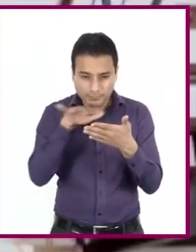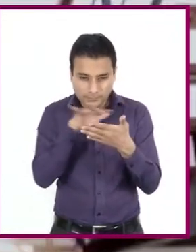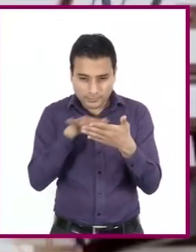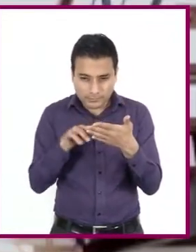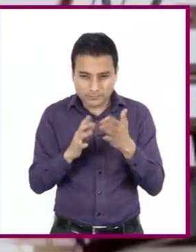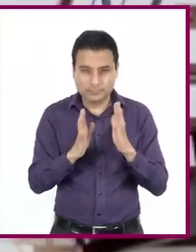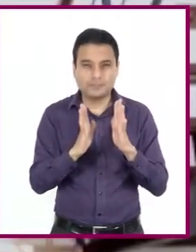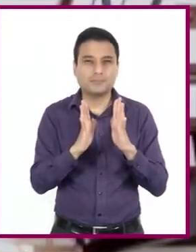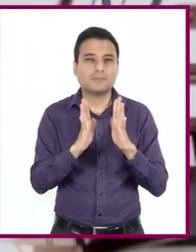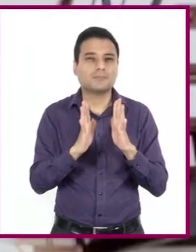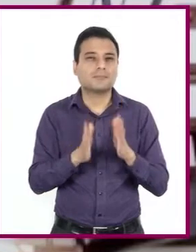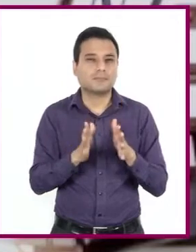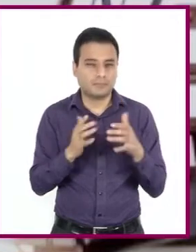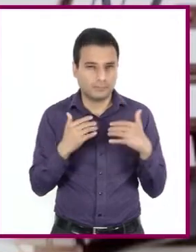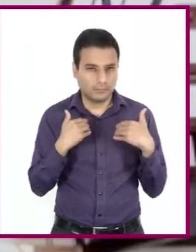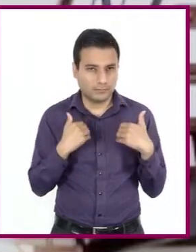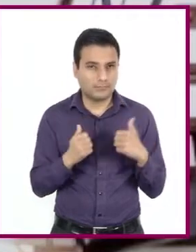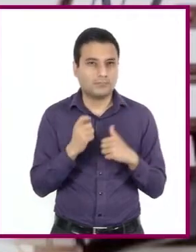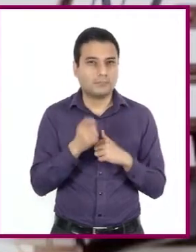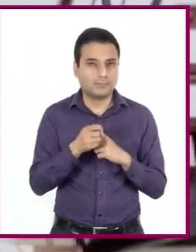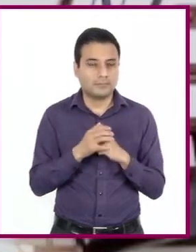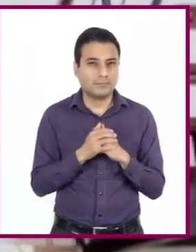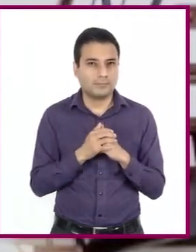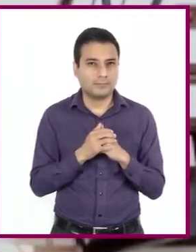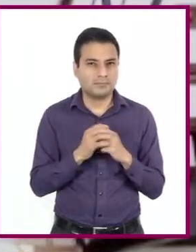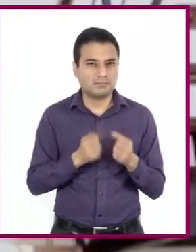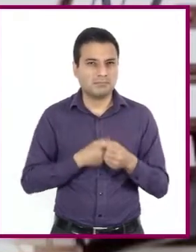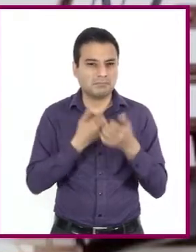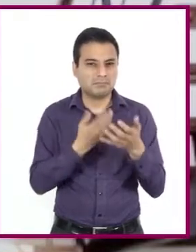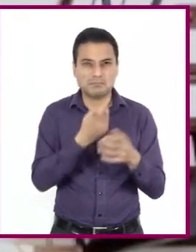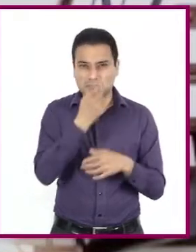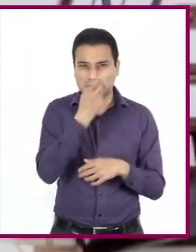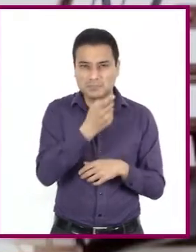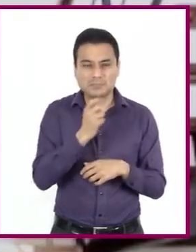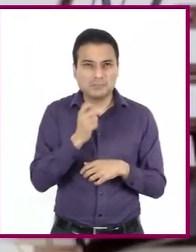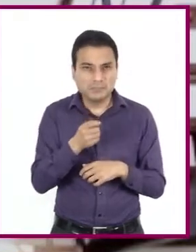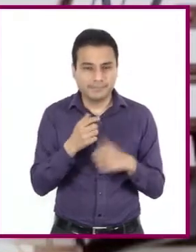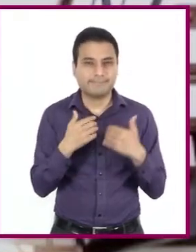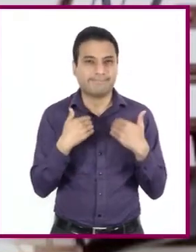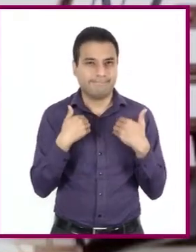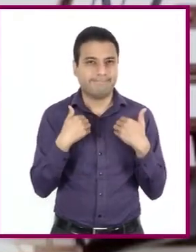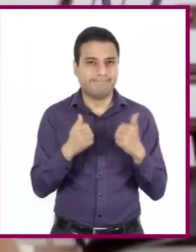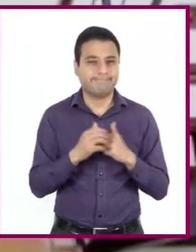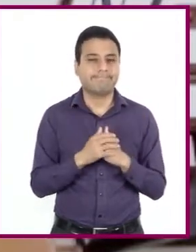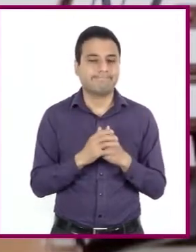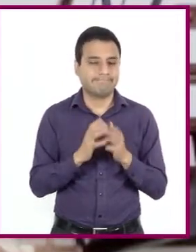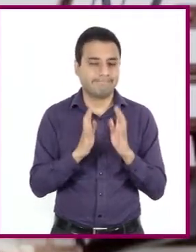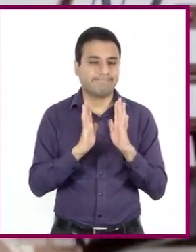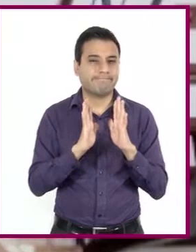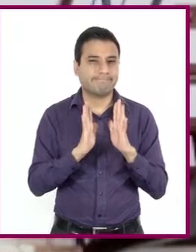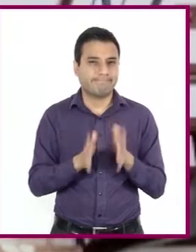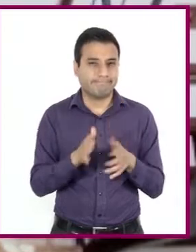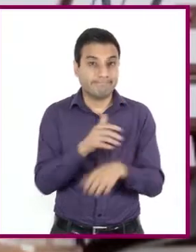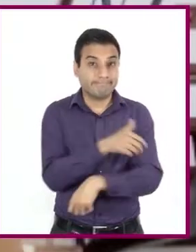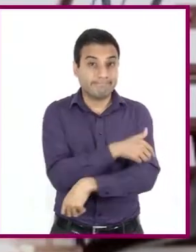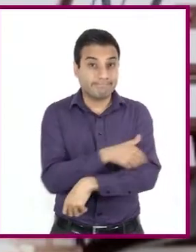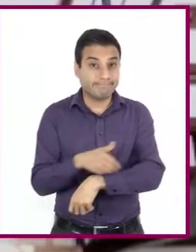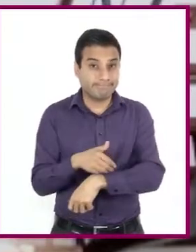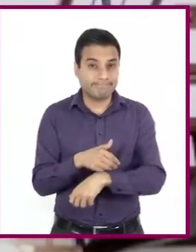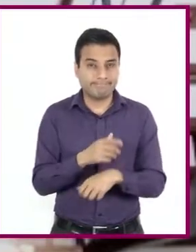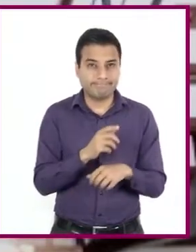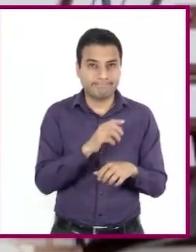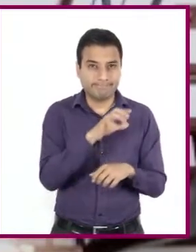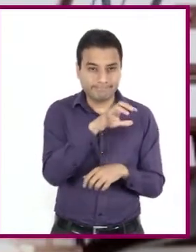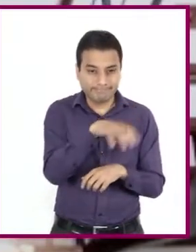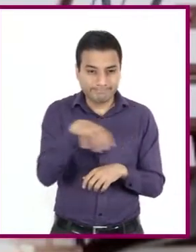está escribiendo ese poema, qué nos quiso decir ese poema. Por lo tanto, las familias de letras van a